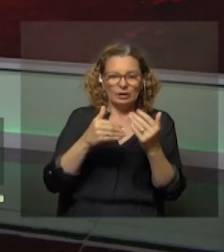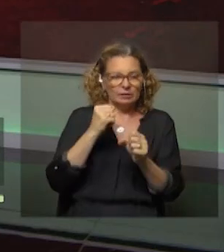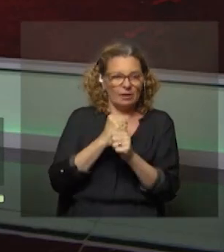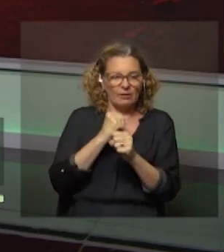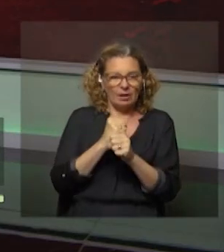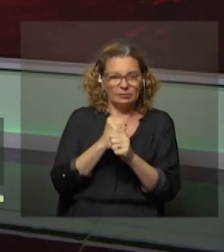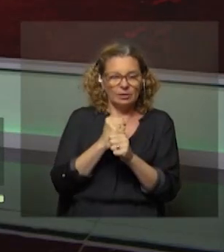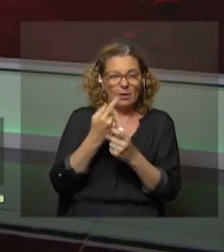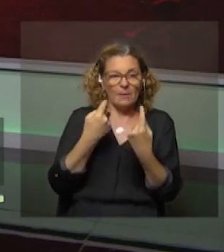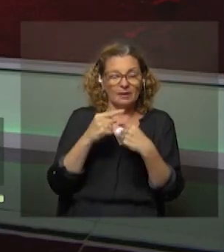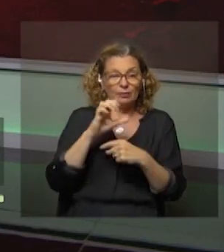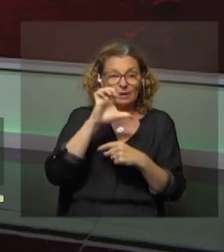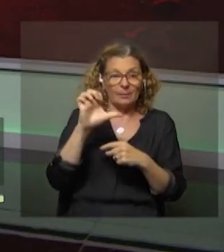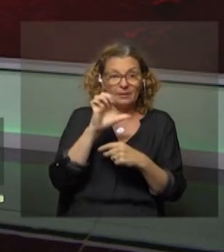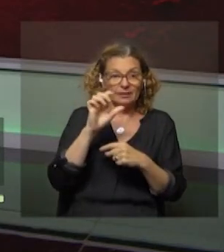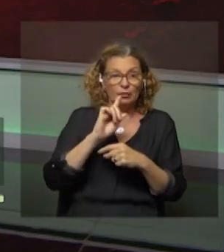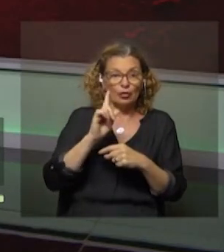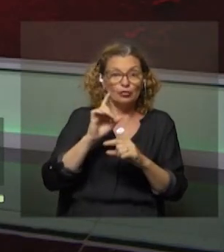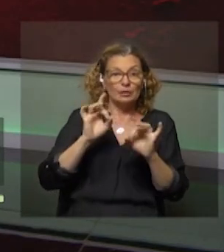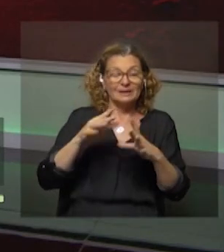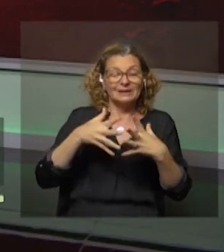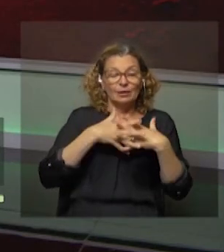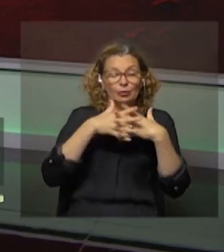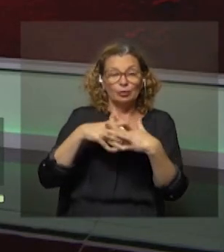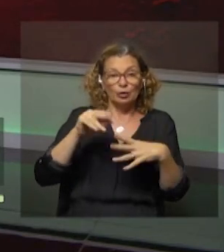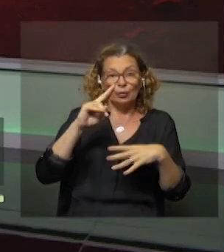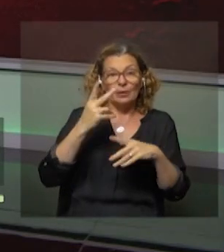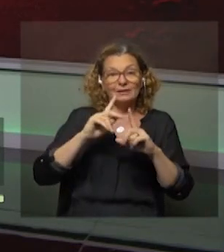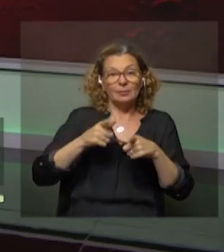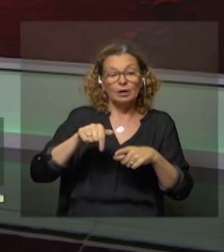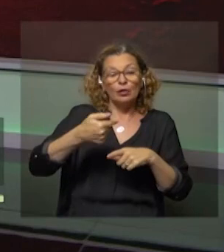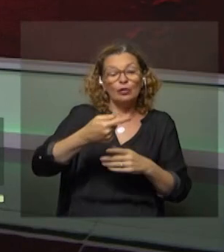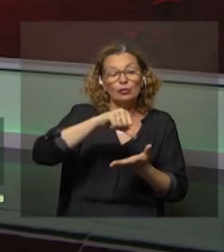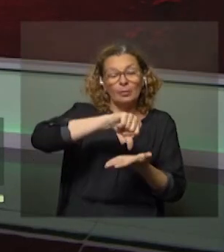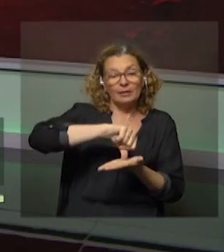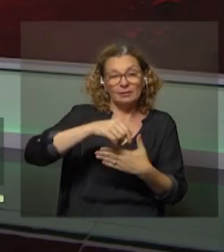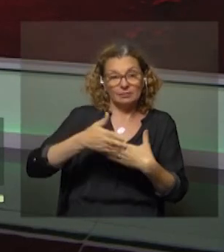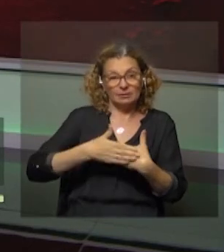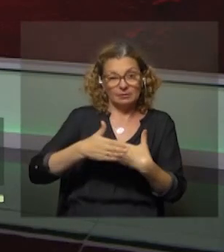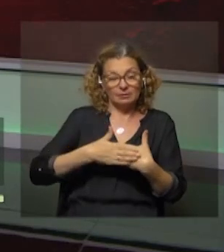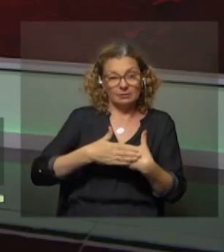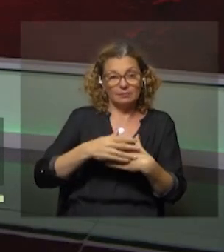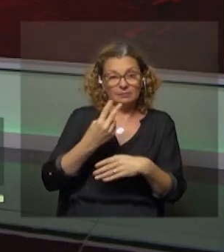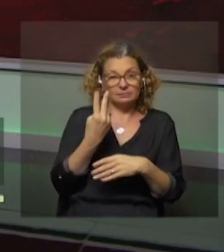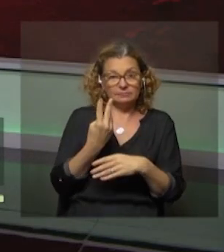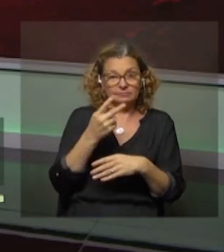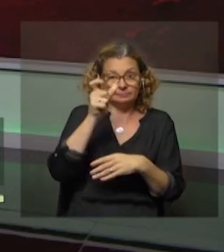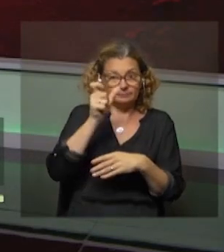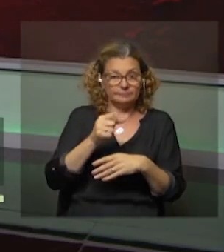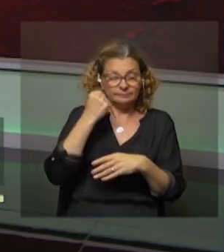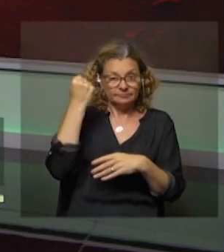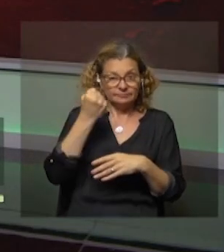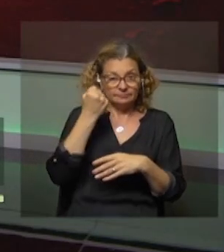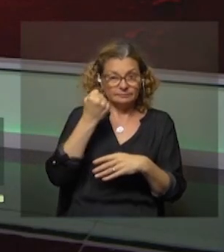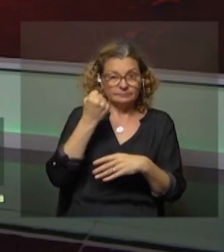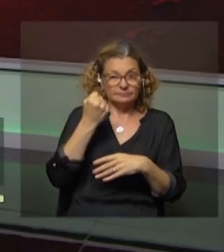pero es una empresa que se había desarrollado no son en Estados Unidos y en Uruguay sino también en otros países de la región y tiene dos actores fundamentales